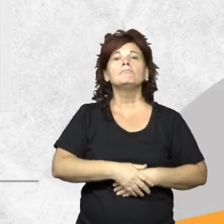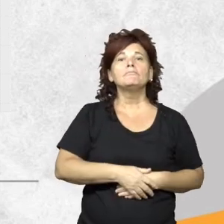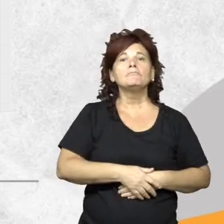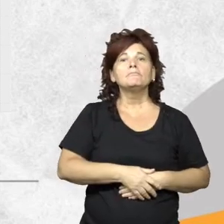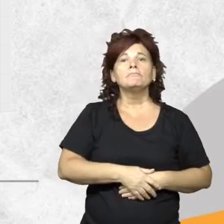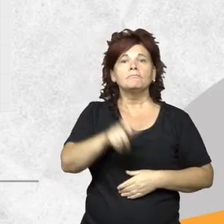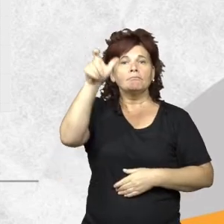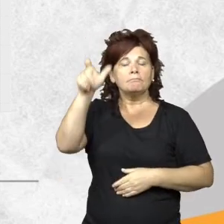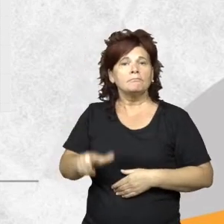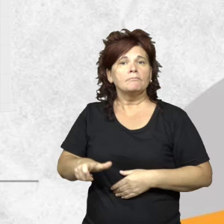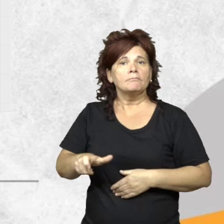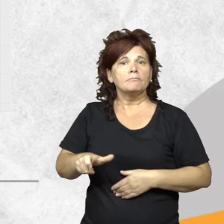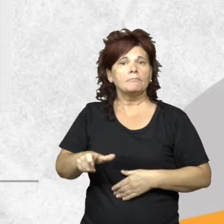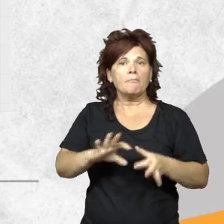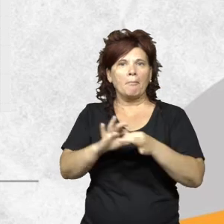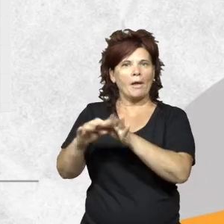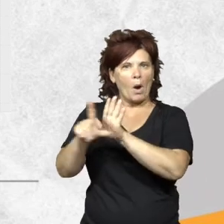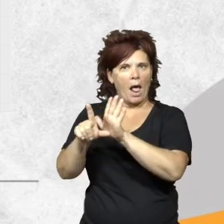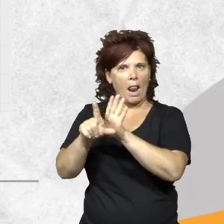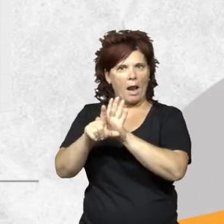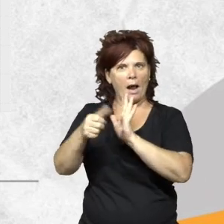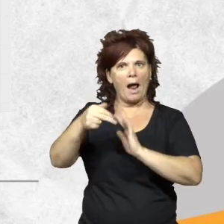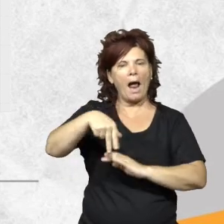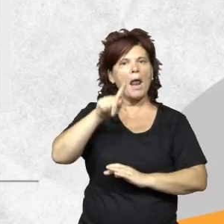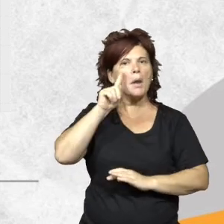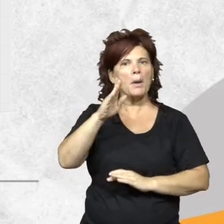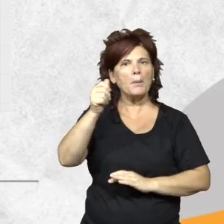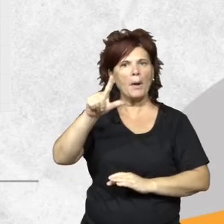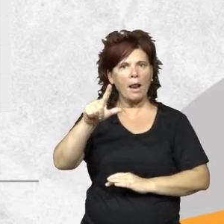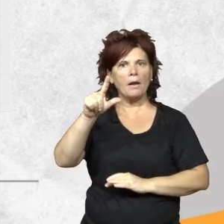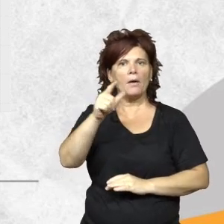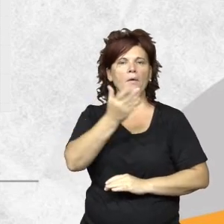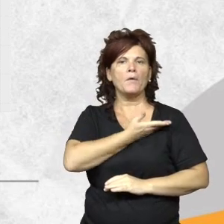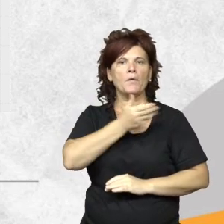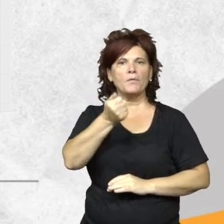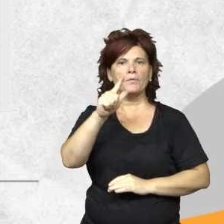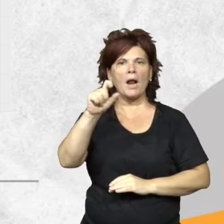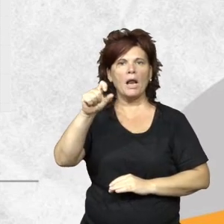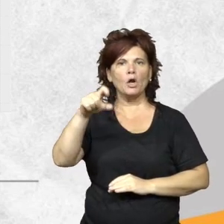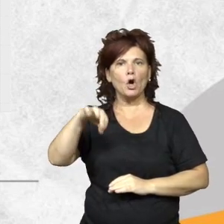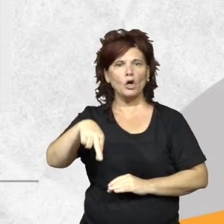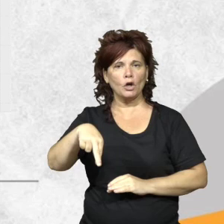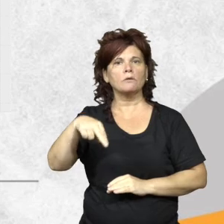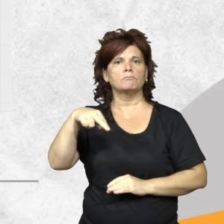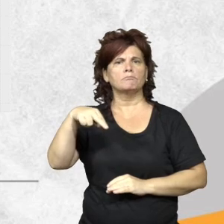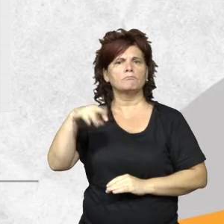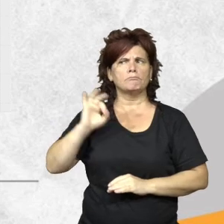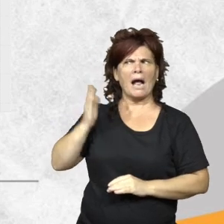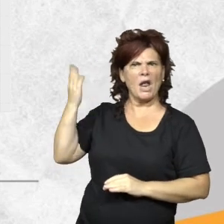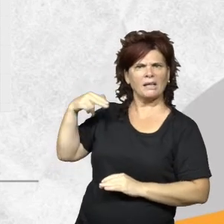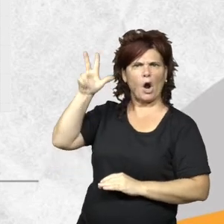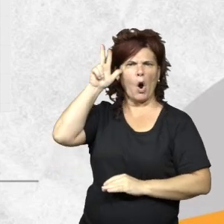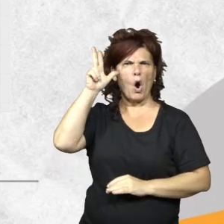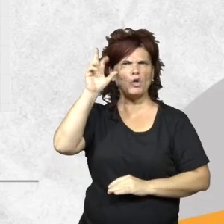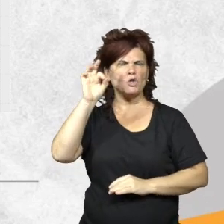jurista argentino, el connotado Aníbal Falvo, en un trabajo académico, hace ya algunos años, tal vez unos 8 o 9